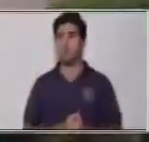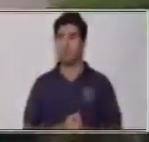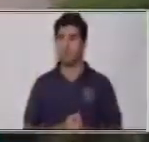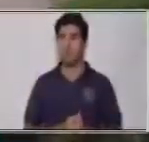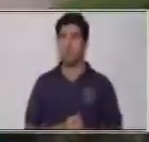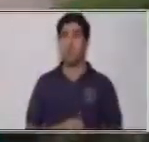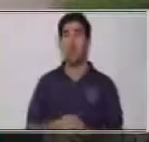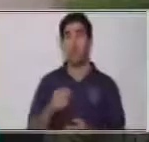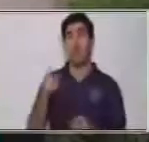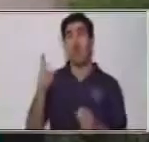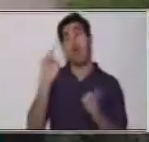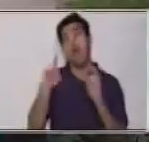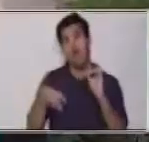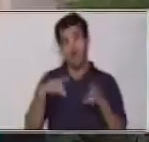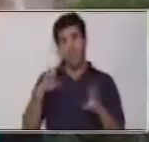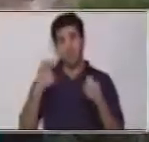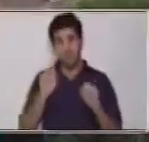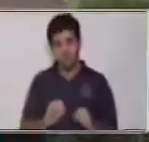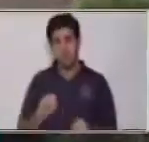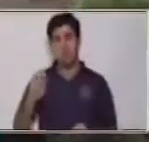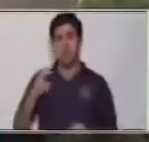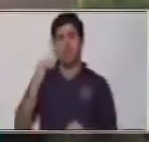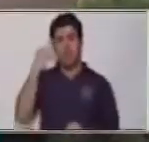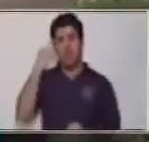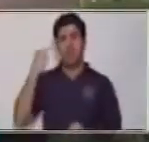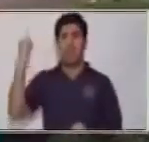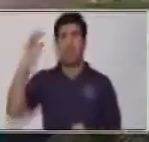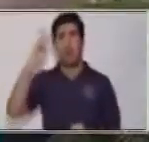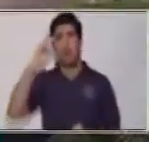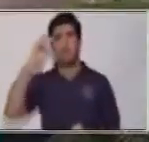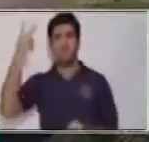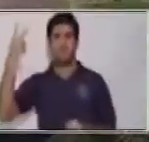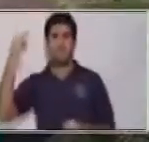hechos ficticios. Acá encontramos